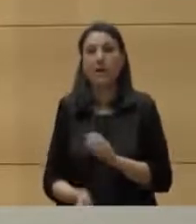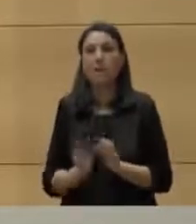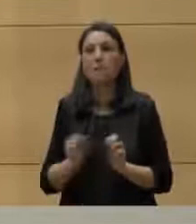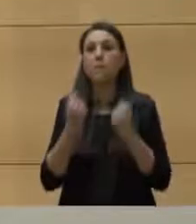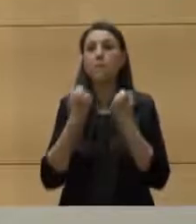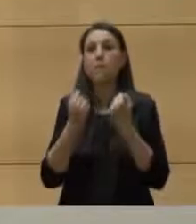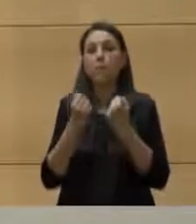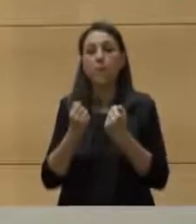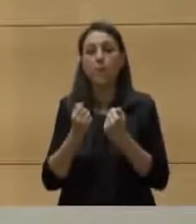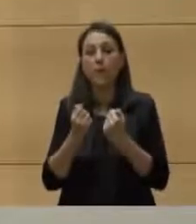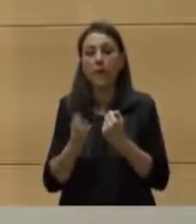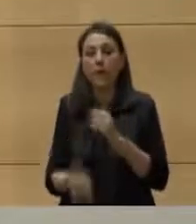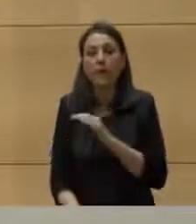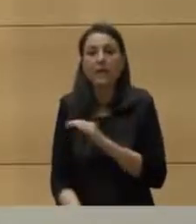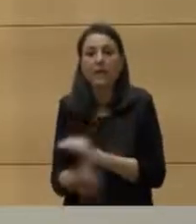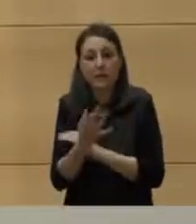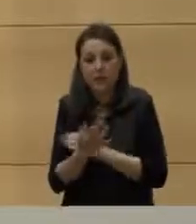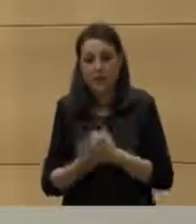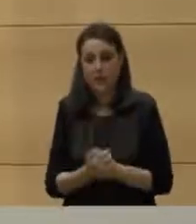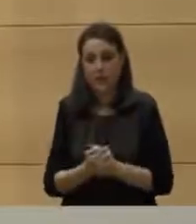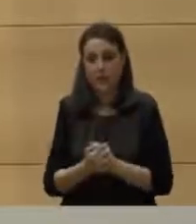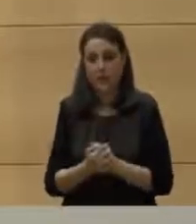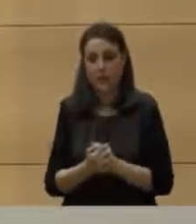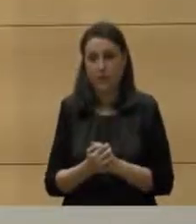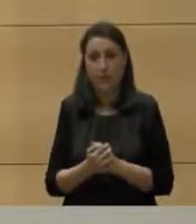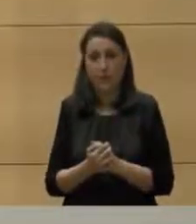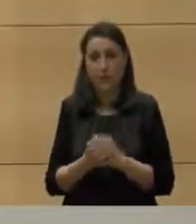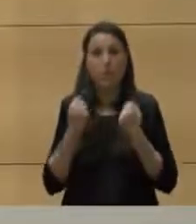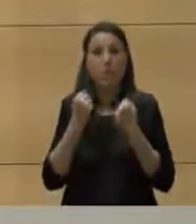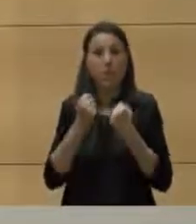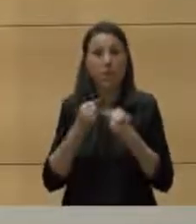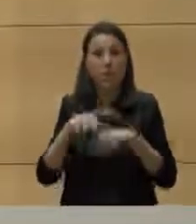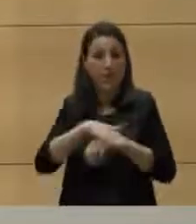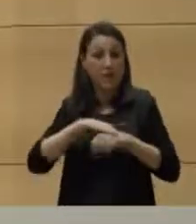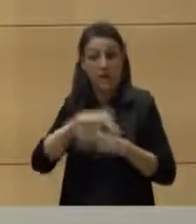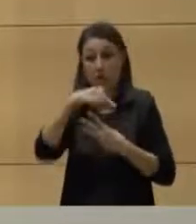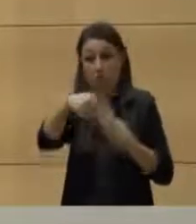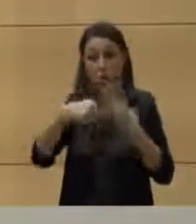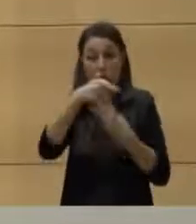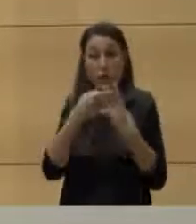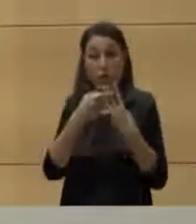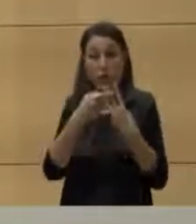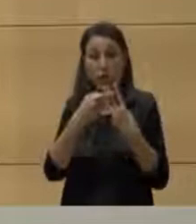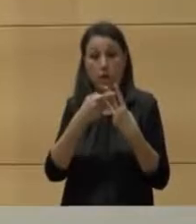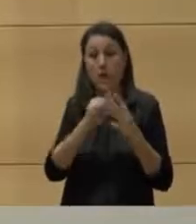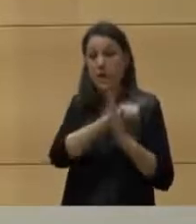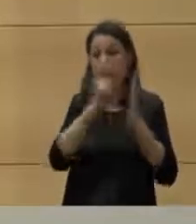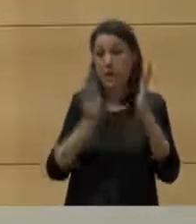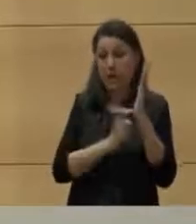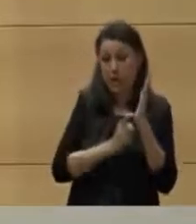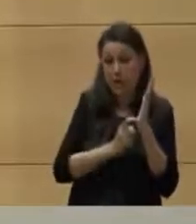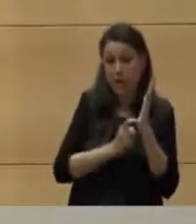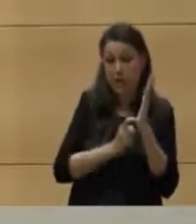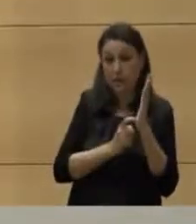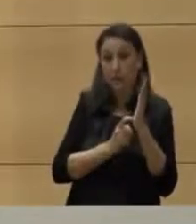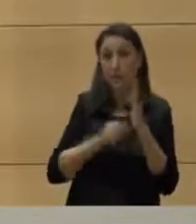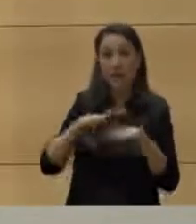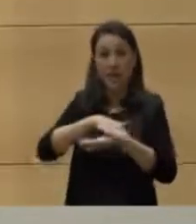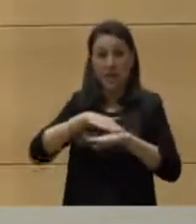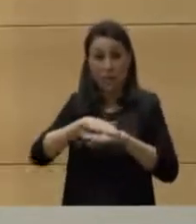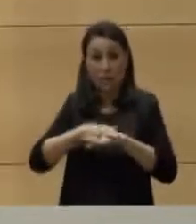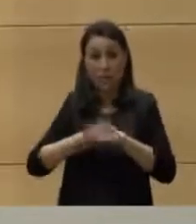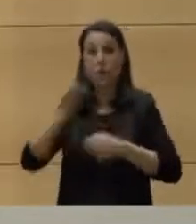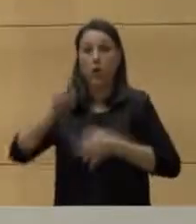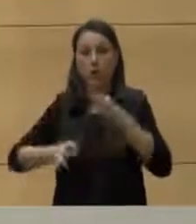poder constituido? Pues los tres poderes del Estado, el legislativo, el ejecutivo y el judicial, es decir, el